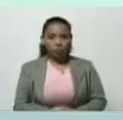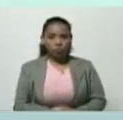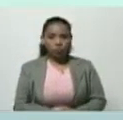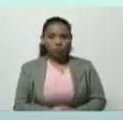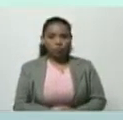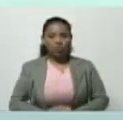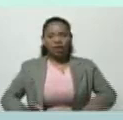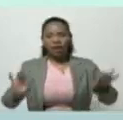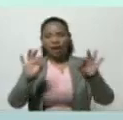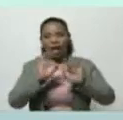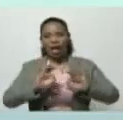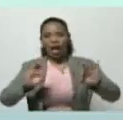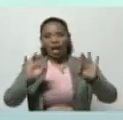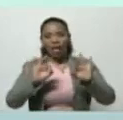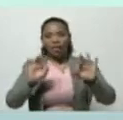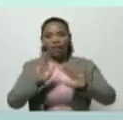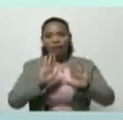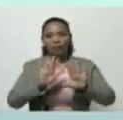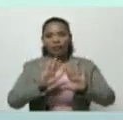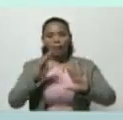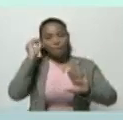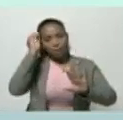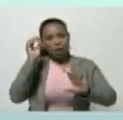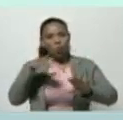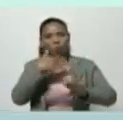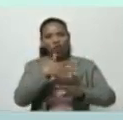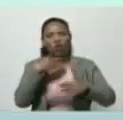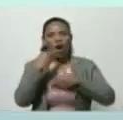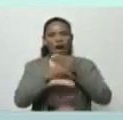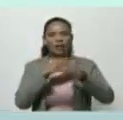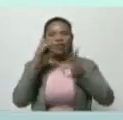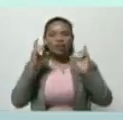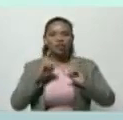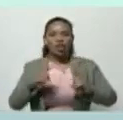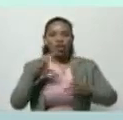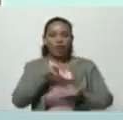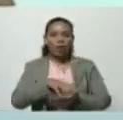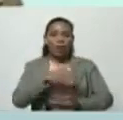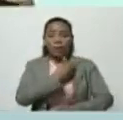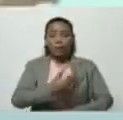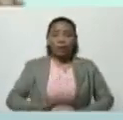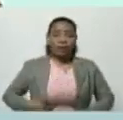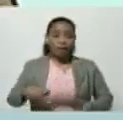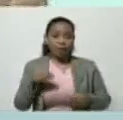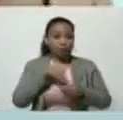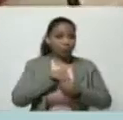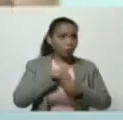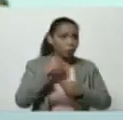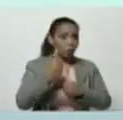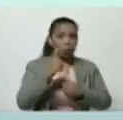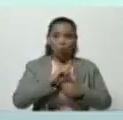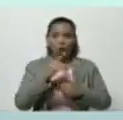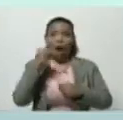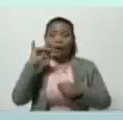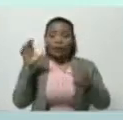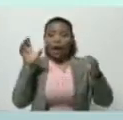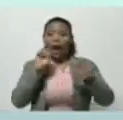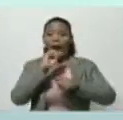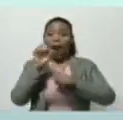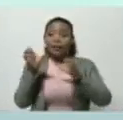Nadie vaya a estar pensando que cuando se van a tomar decisiones de Estado, el presidente se encierra solo, ¿no? El presidente tiene un equipo que